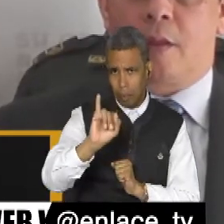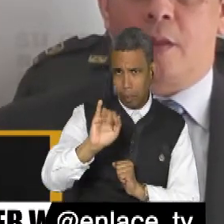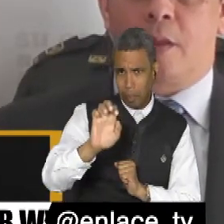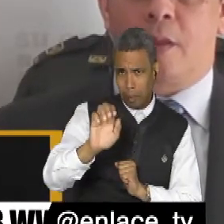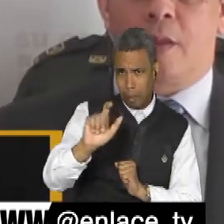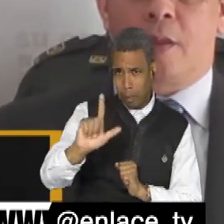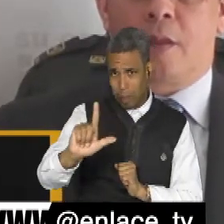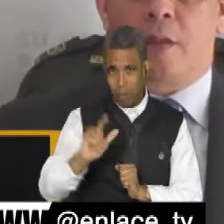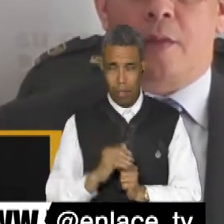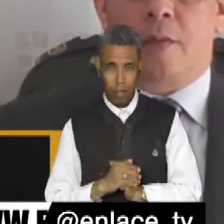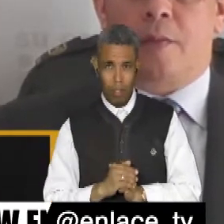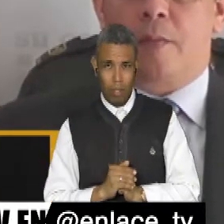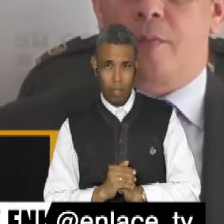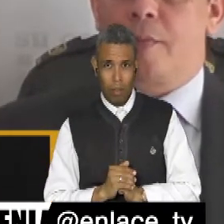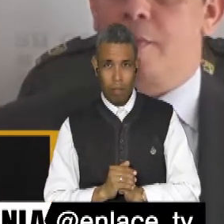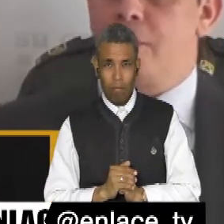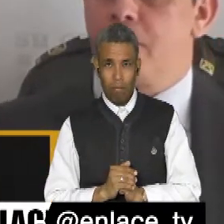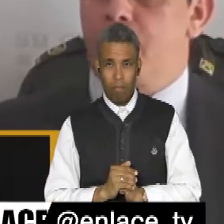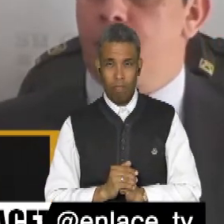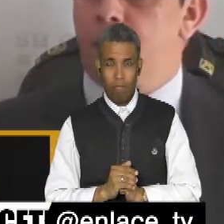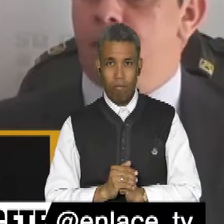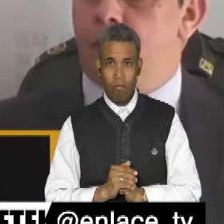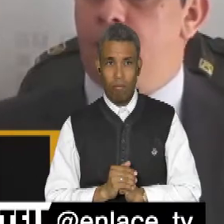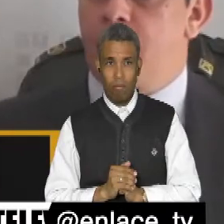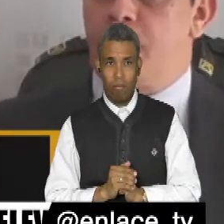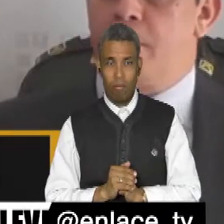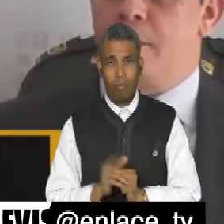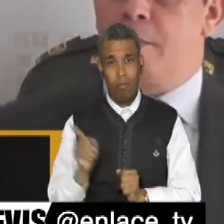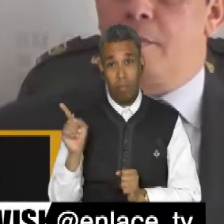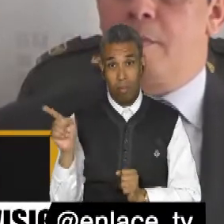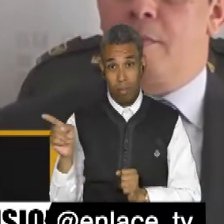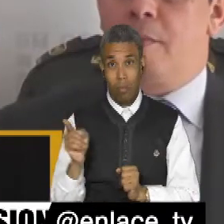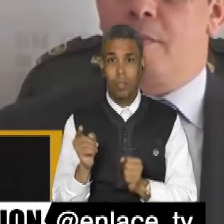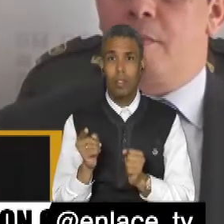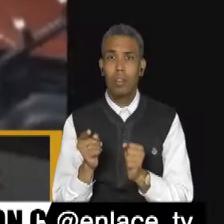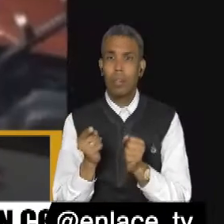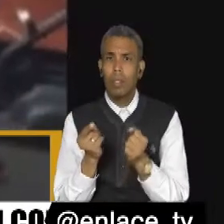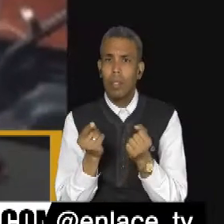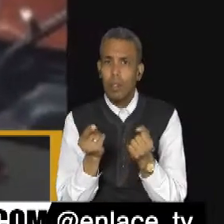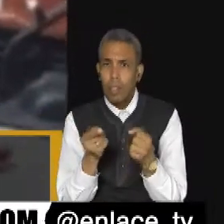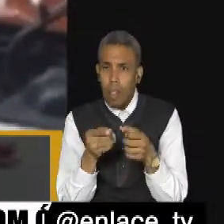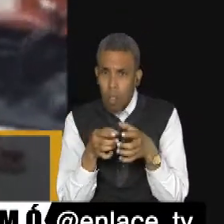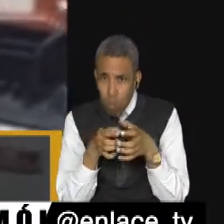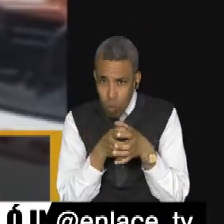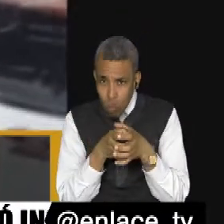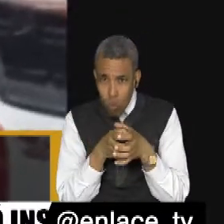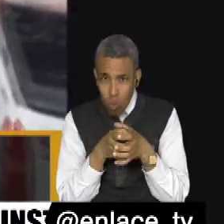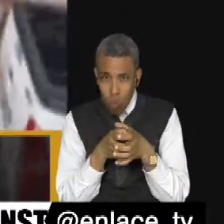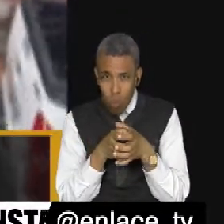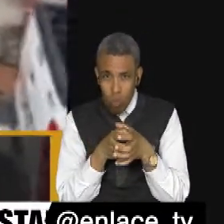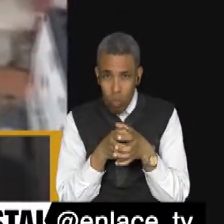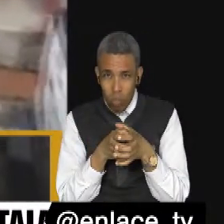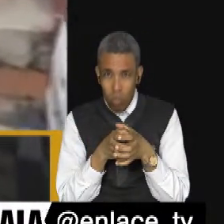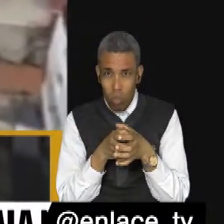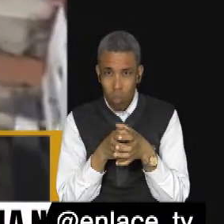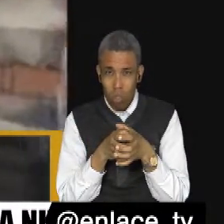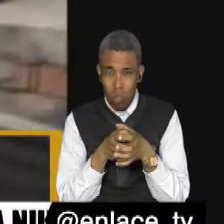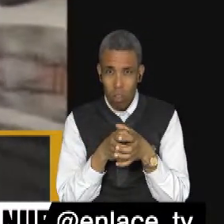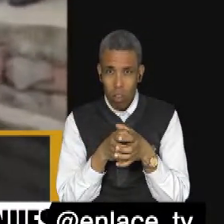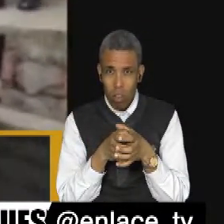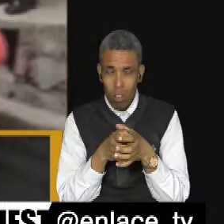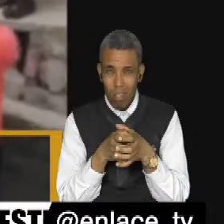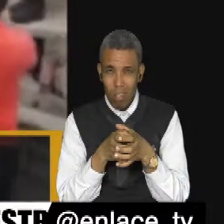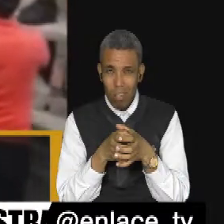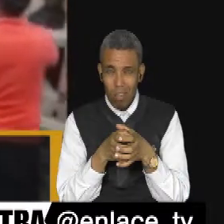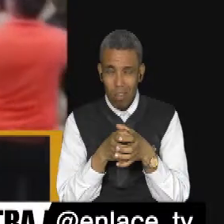Este sujeto era el delegado del Frente de Guerra Nororiental para dar cumplimiento de acuerdo